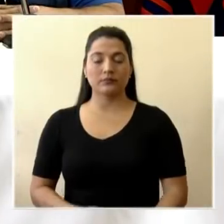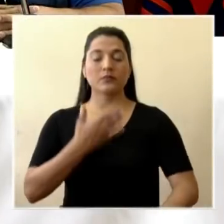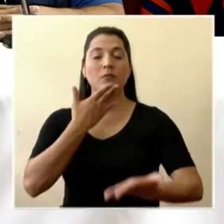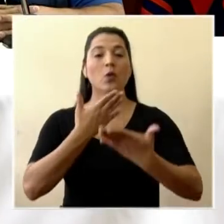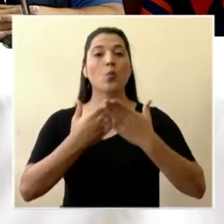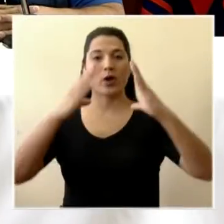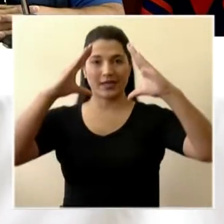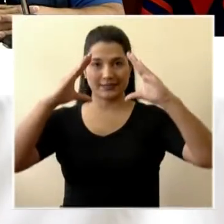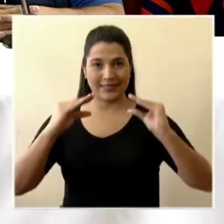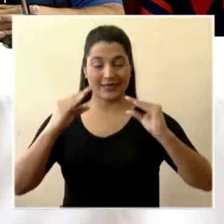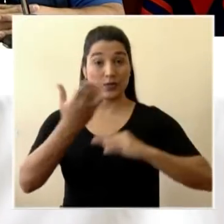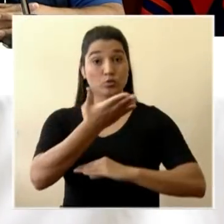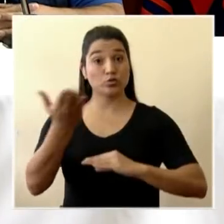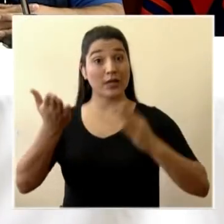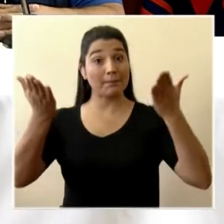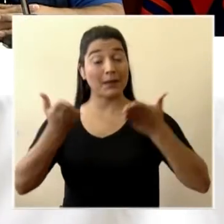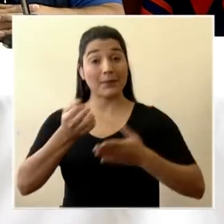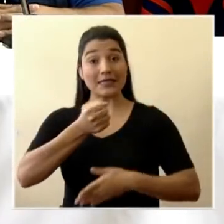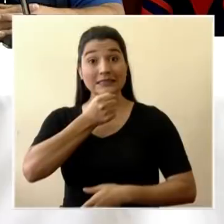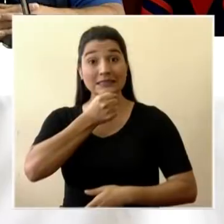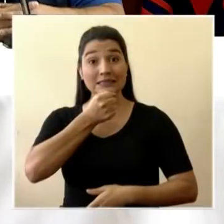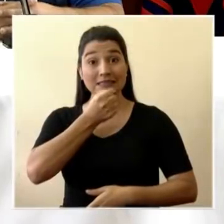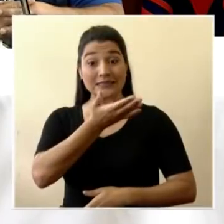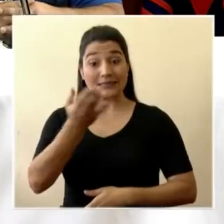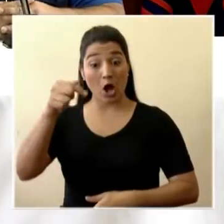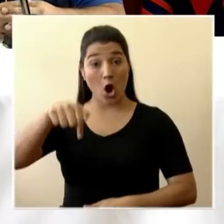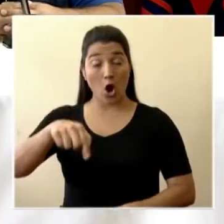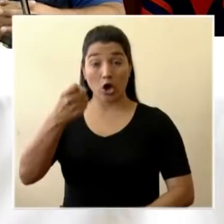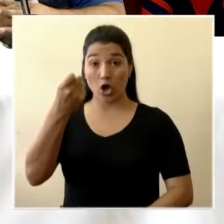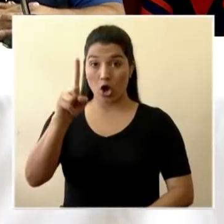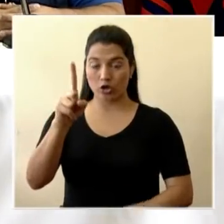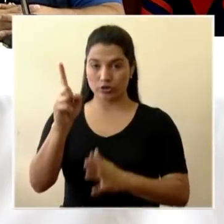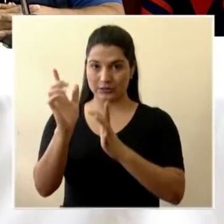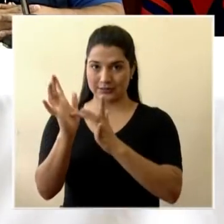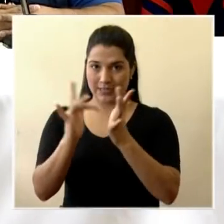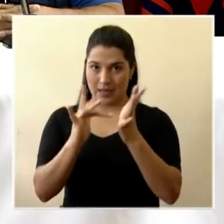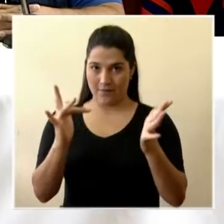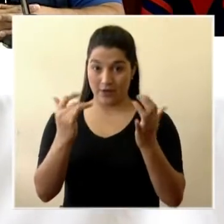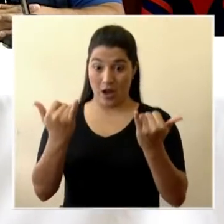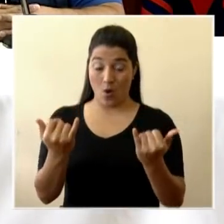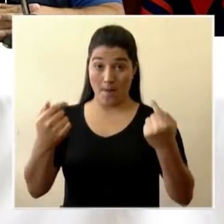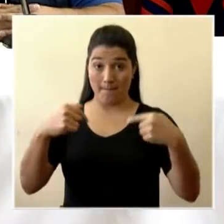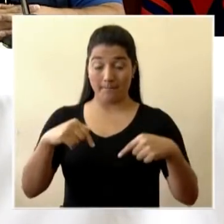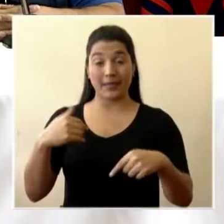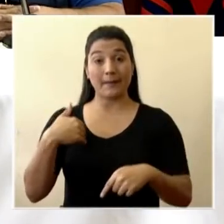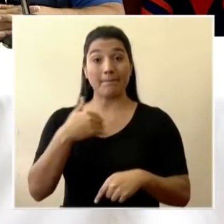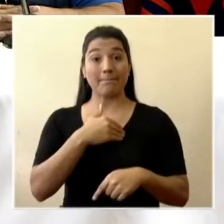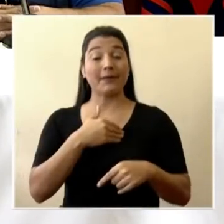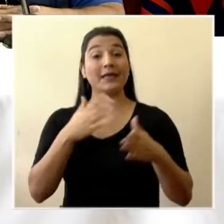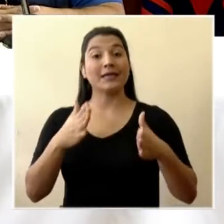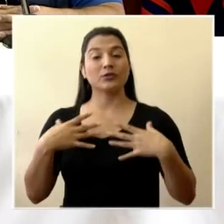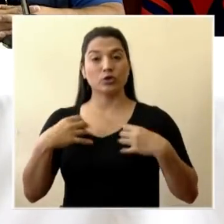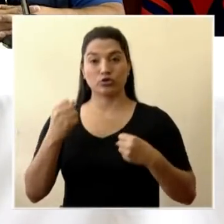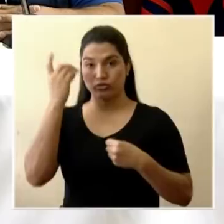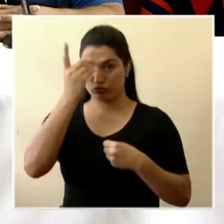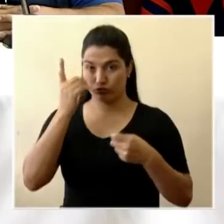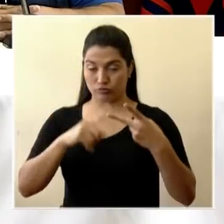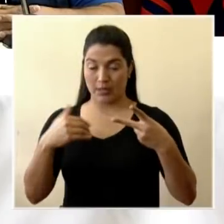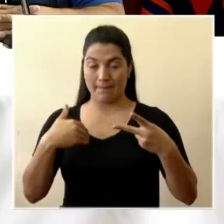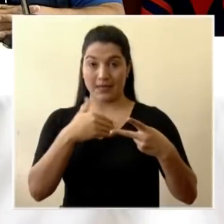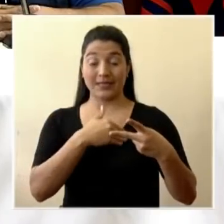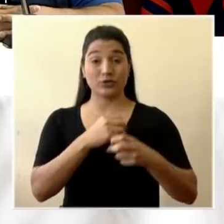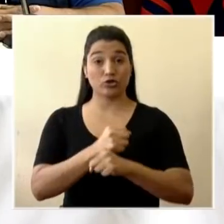Buenas tardes y bienvenidos a la conferencia de prensa de hoy 11 de abril. Nos acompaña el ministro de Salud, Daniel Salas, el ministro de Seguridad,